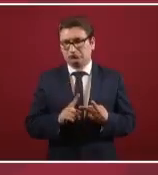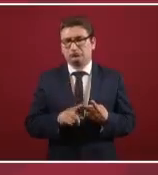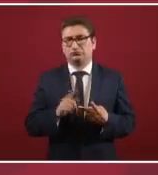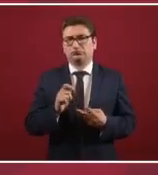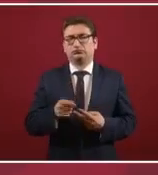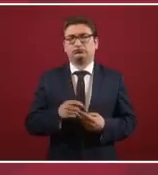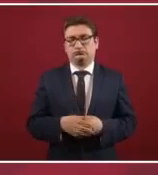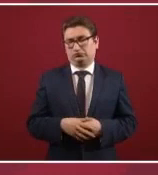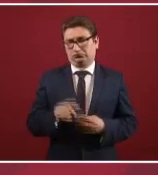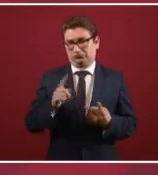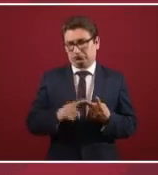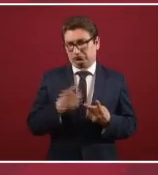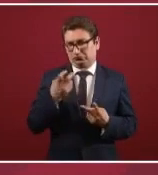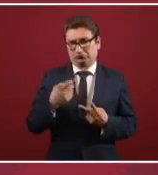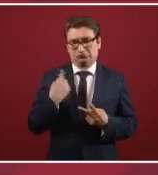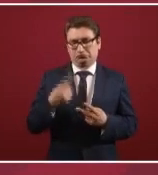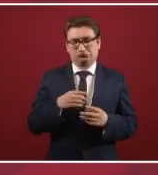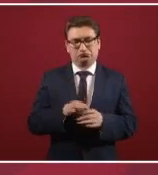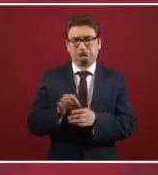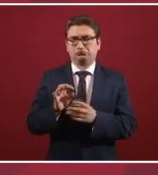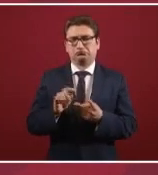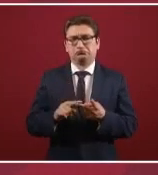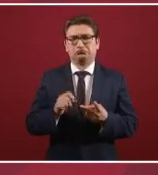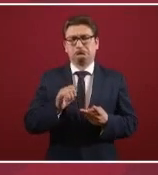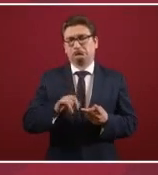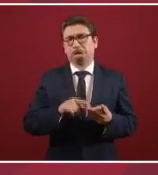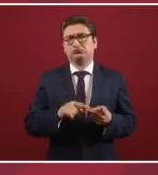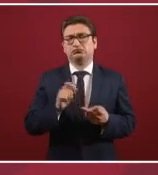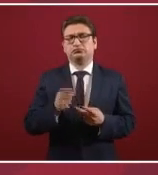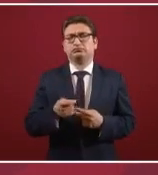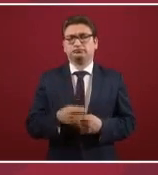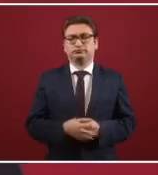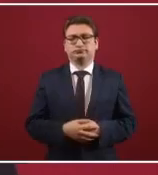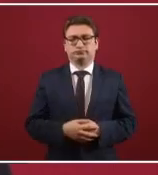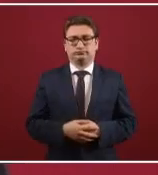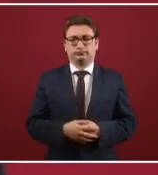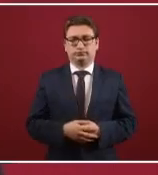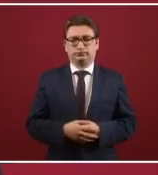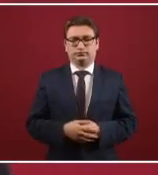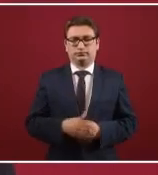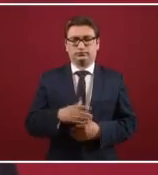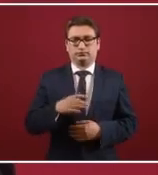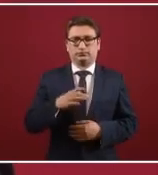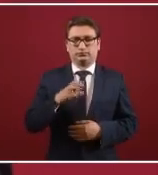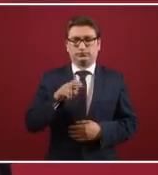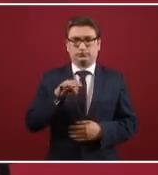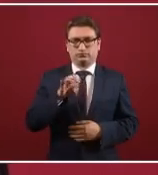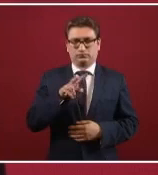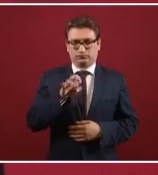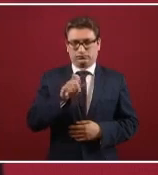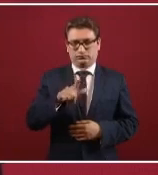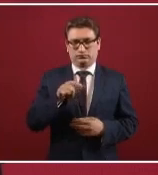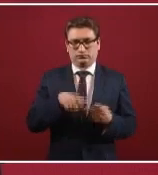que es por la que se optó es que sigue el coneval